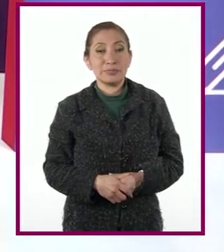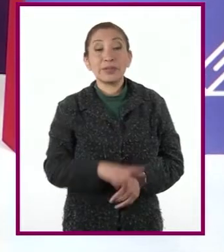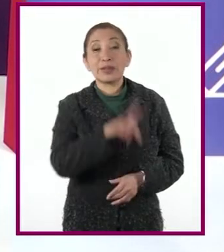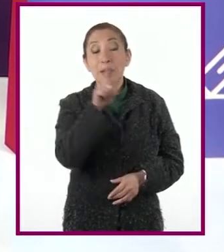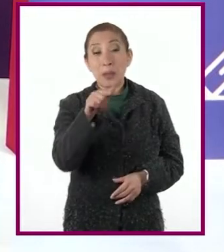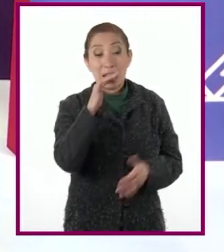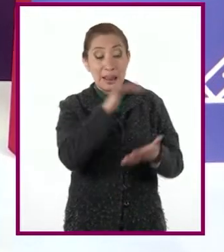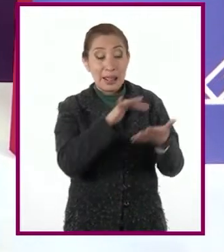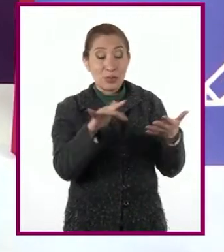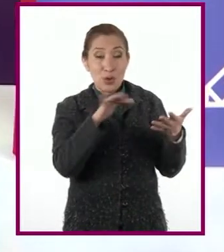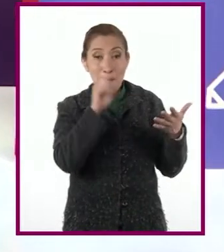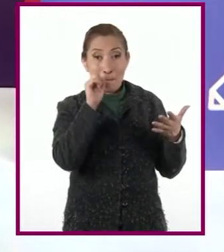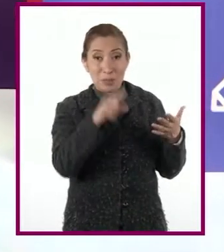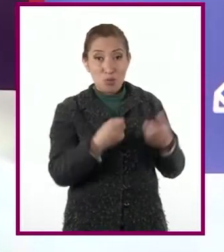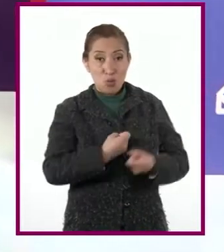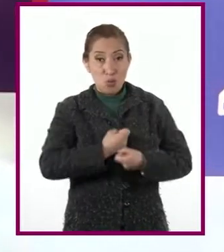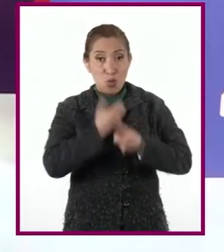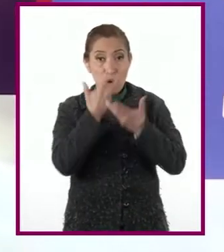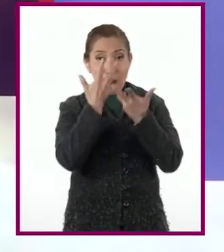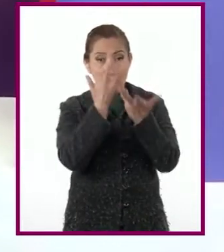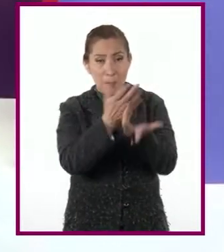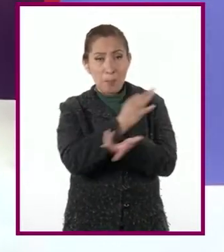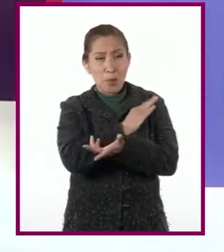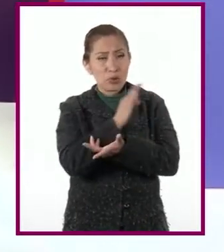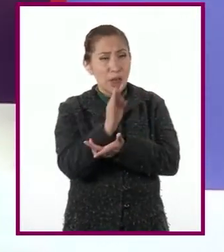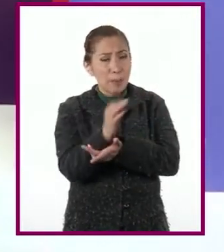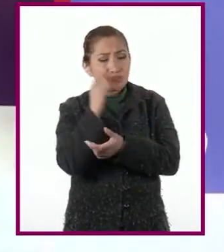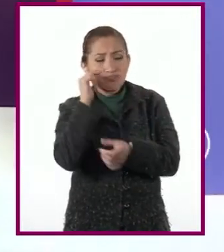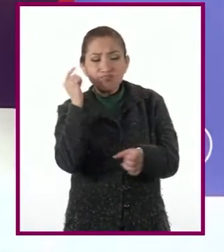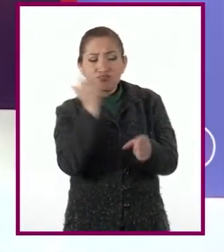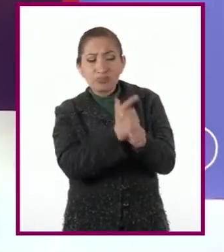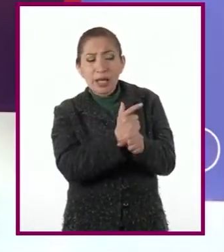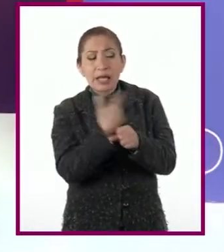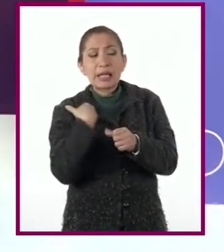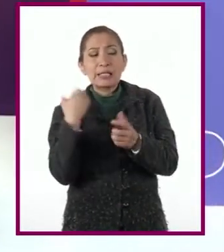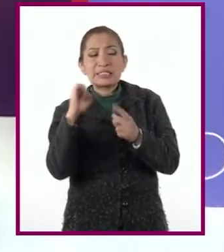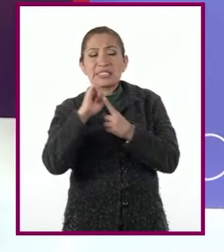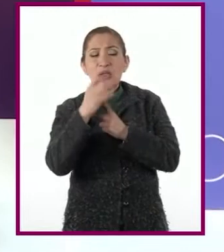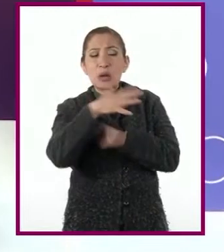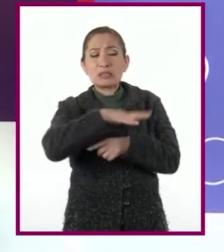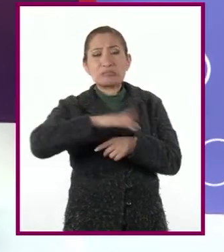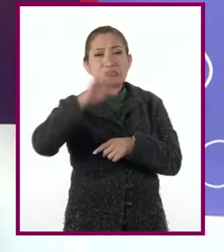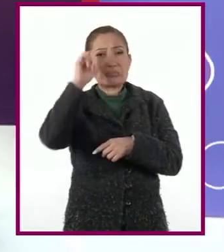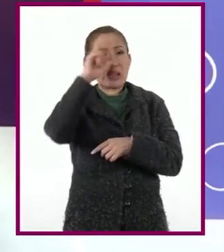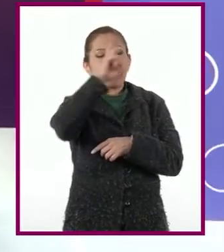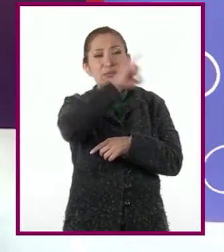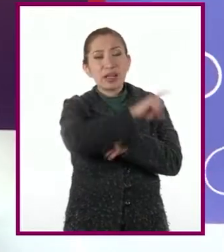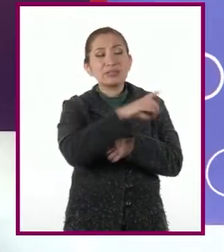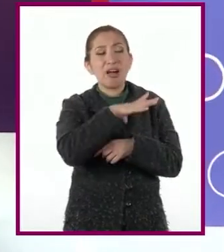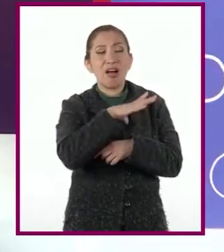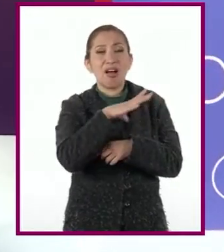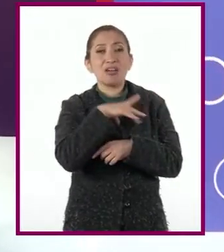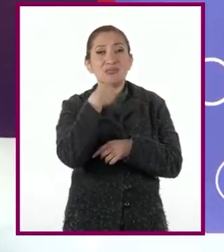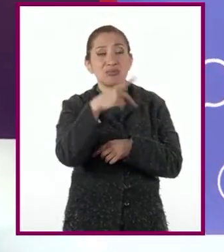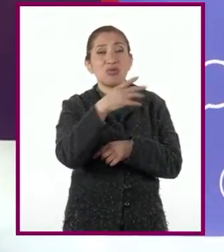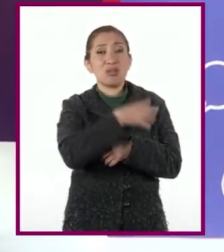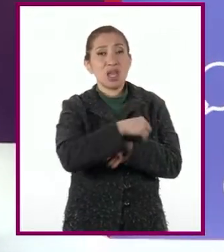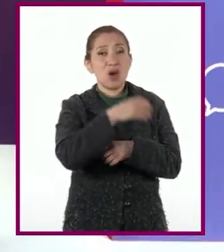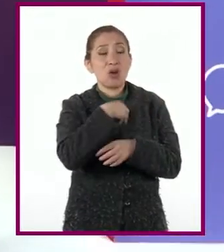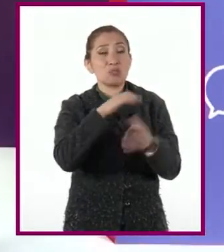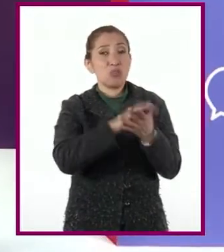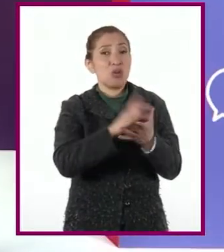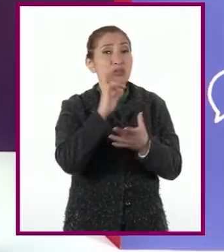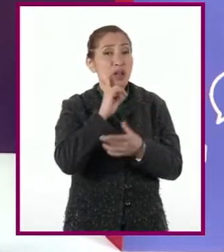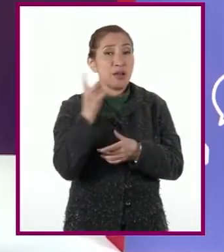Después de la lectura de este poema, nos podemos dar cuenta de la situación tan difícil en la que se encontraba su hijo y